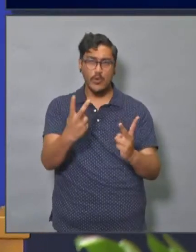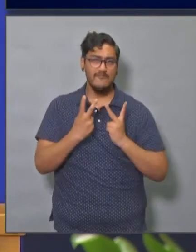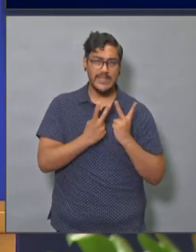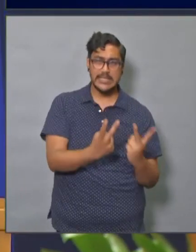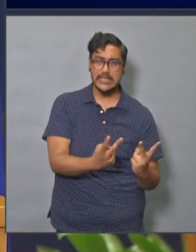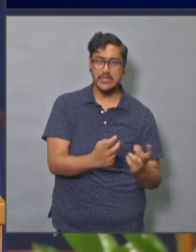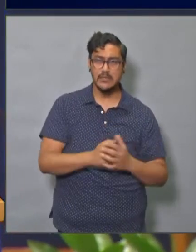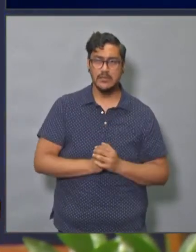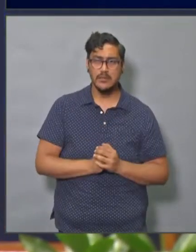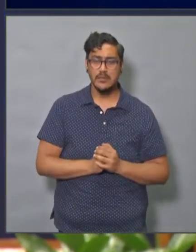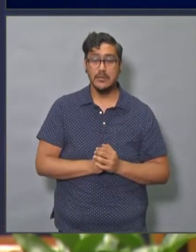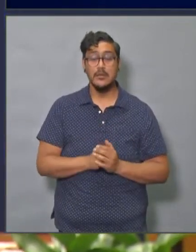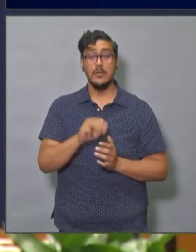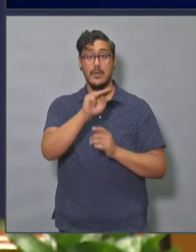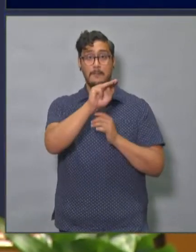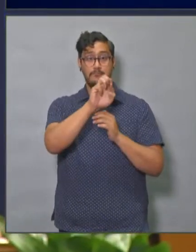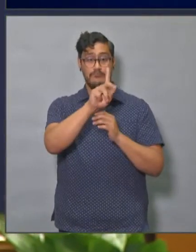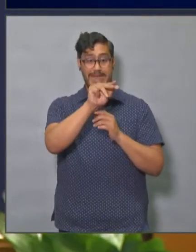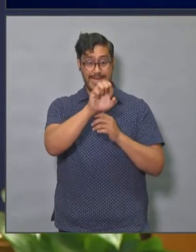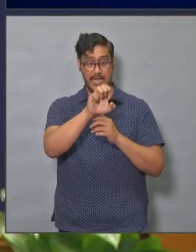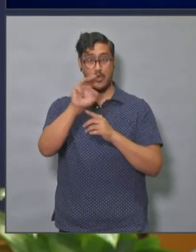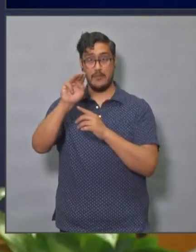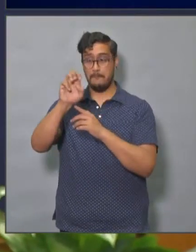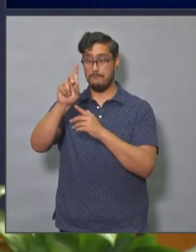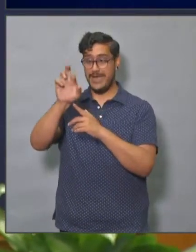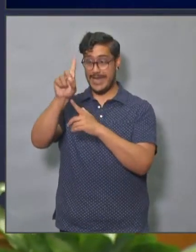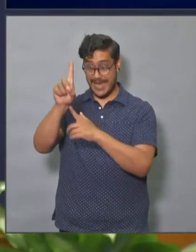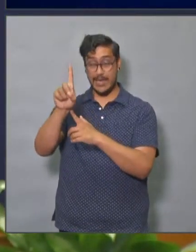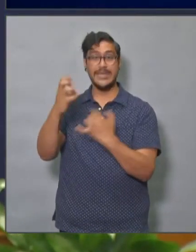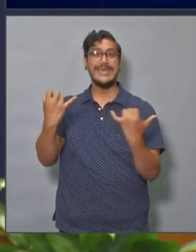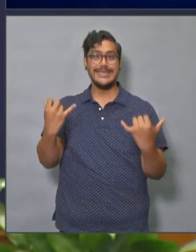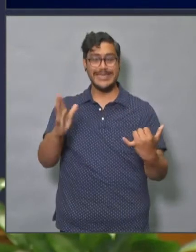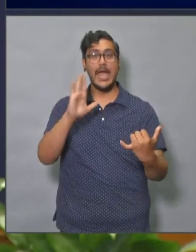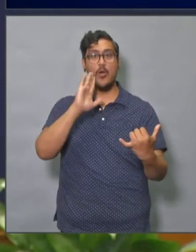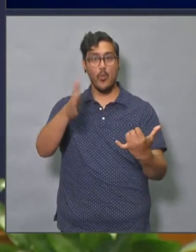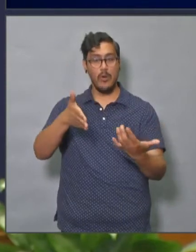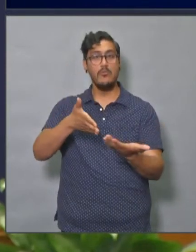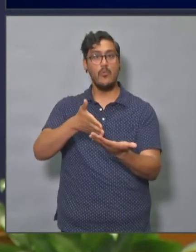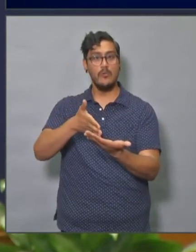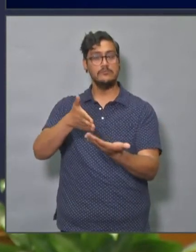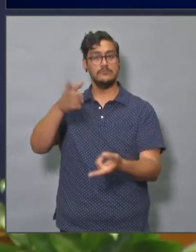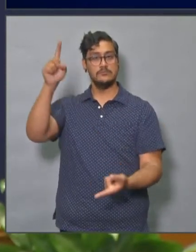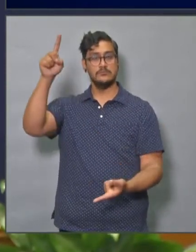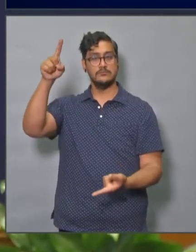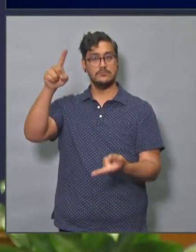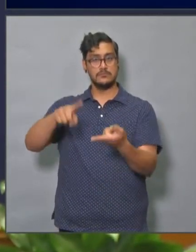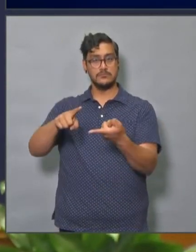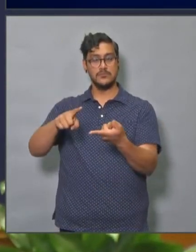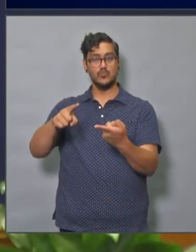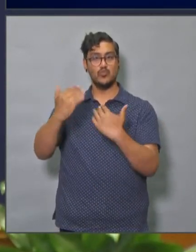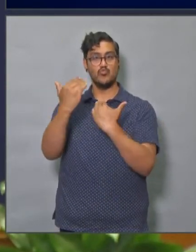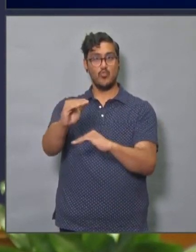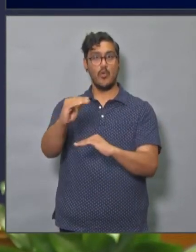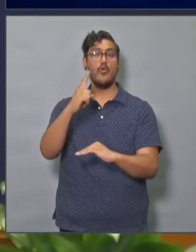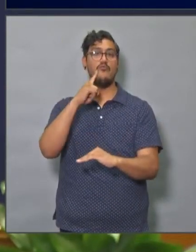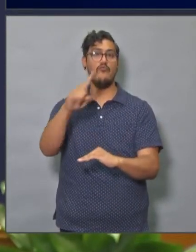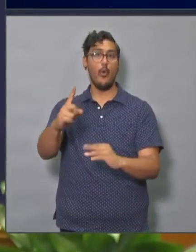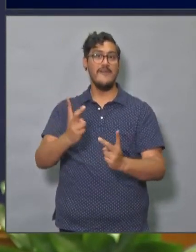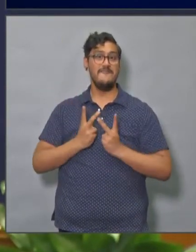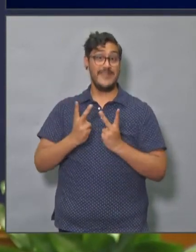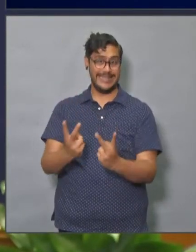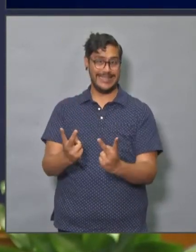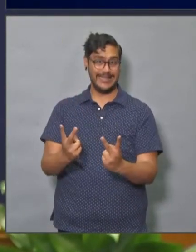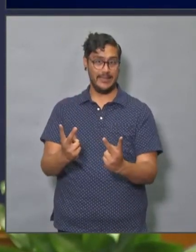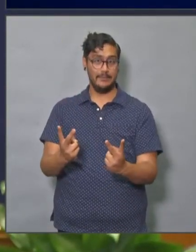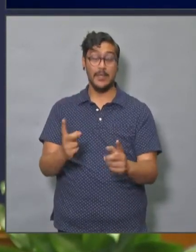de servicios de Medicare y Medicaid ahora permiten que se alivien las restricciones de visitas, pero solo después de que